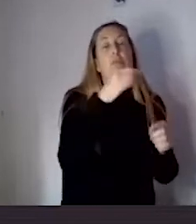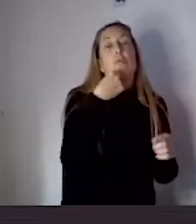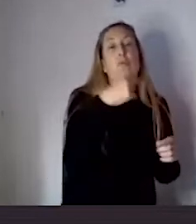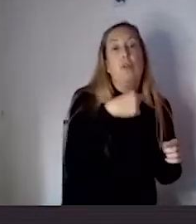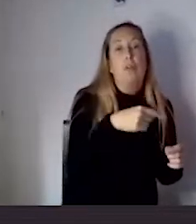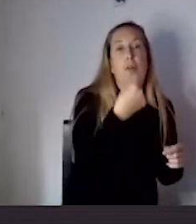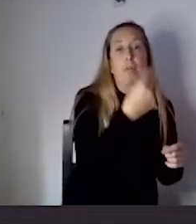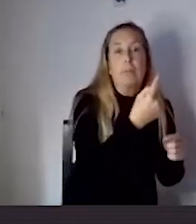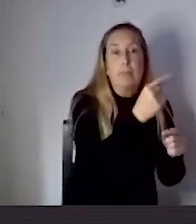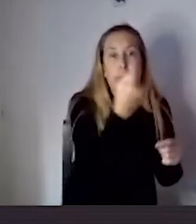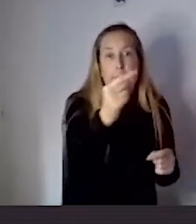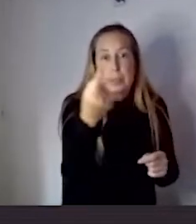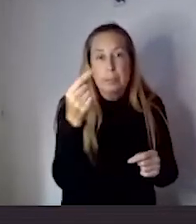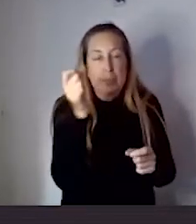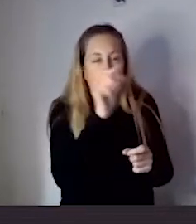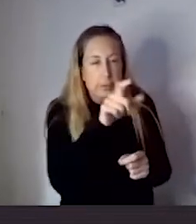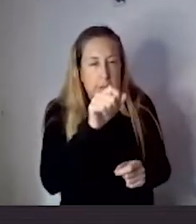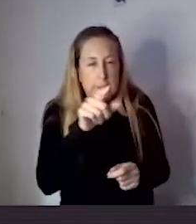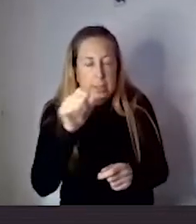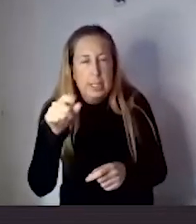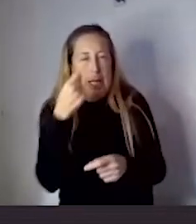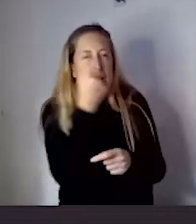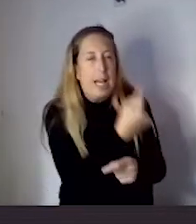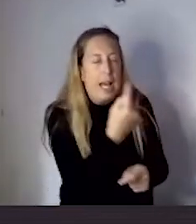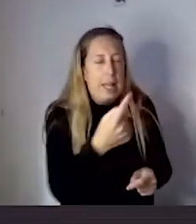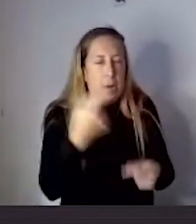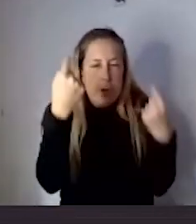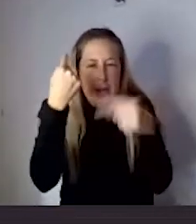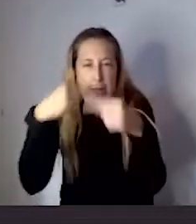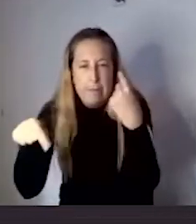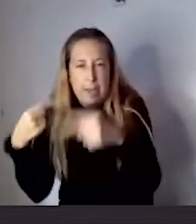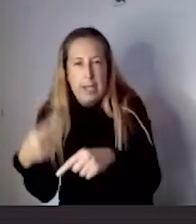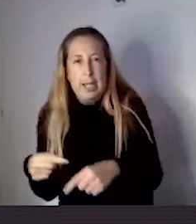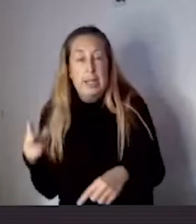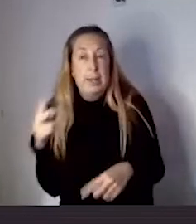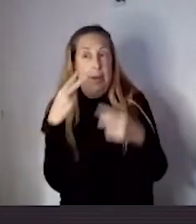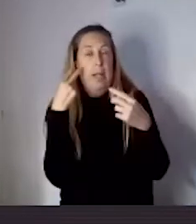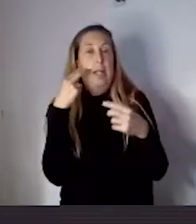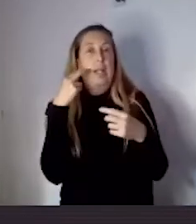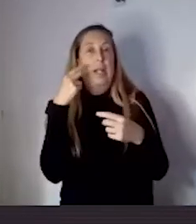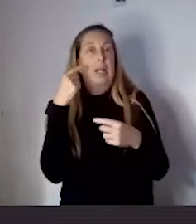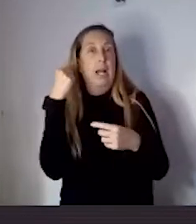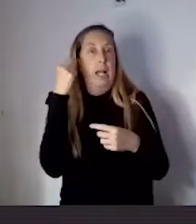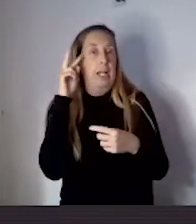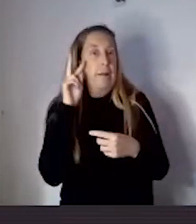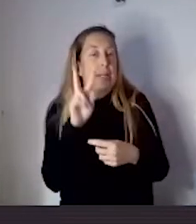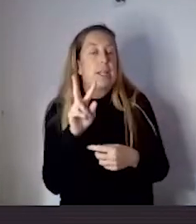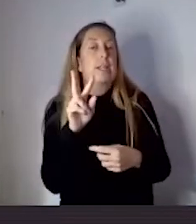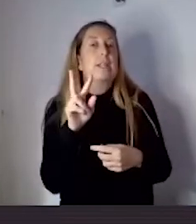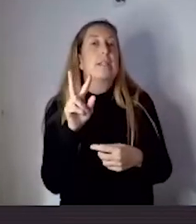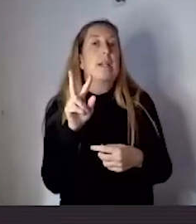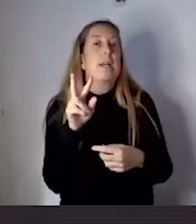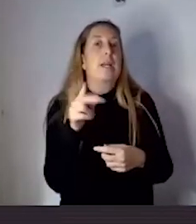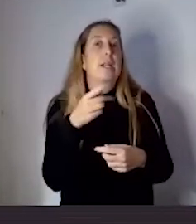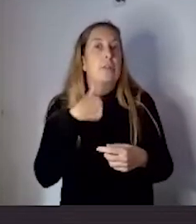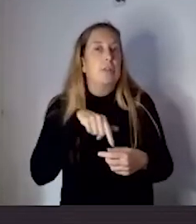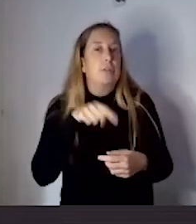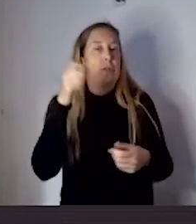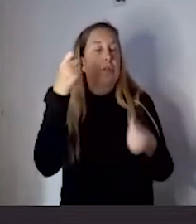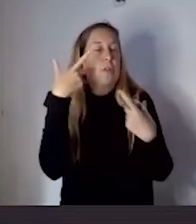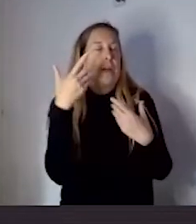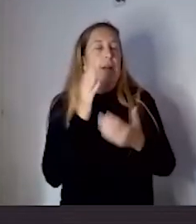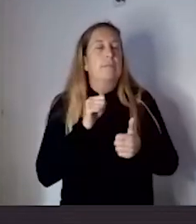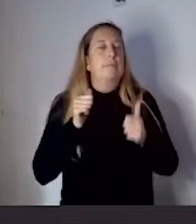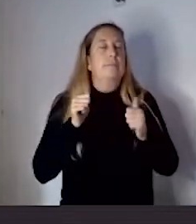cada uno crea un estímulo diferente al sistema visual lo cual medimos para que sea relajante el cerebro